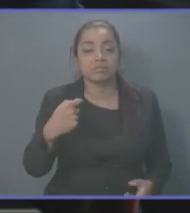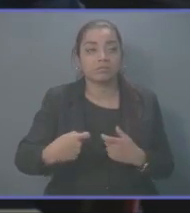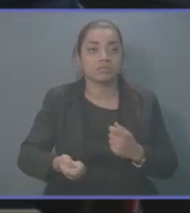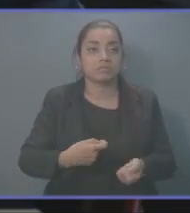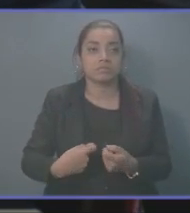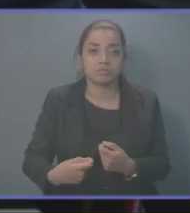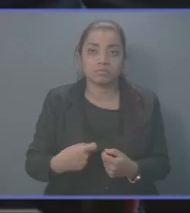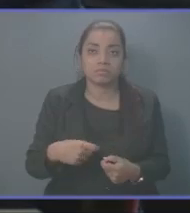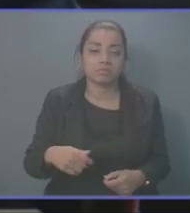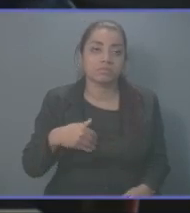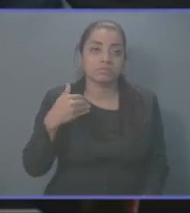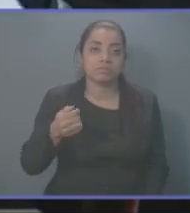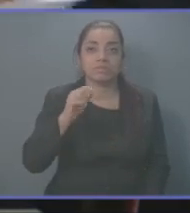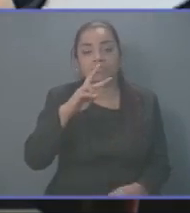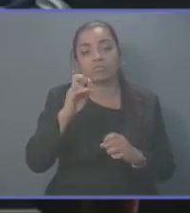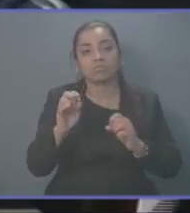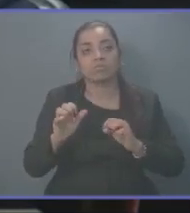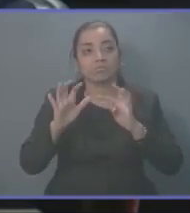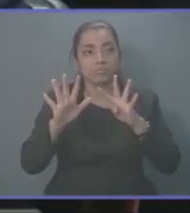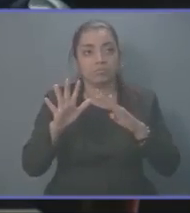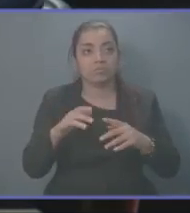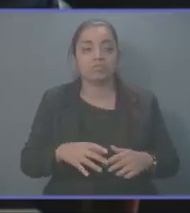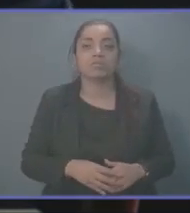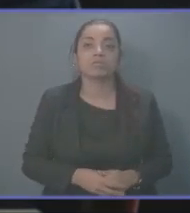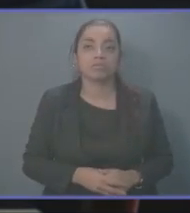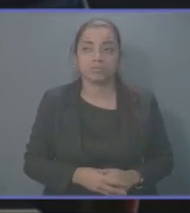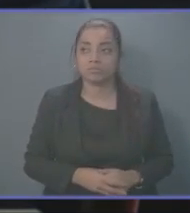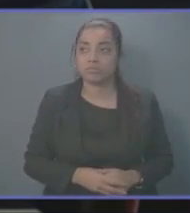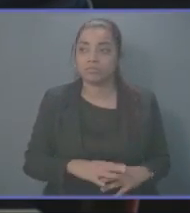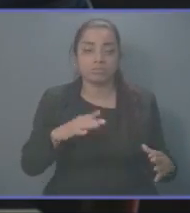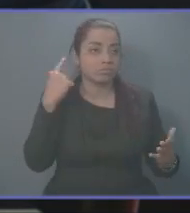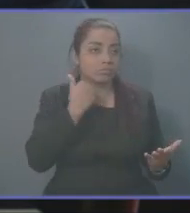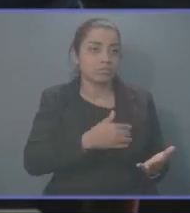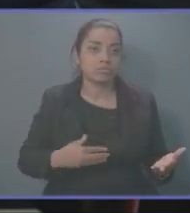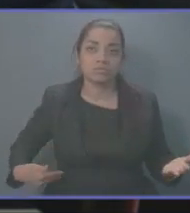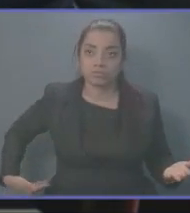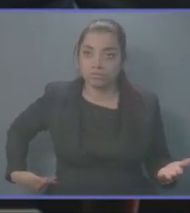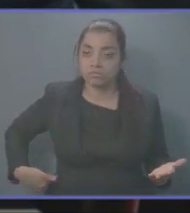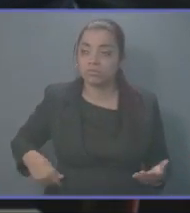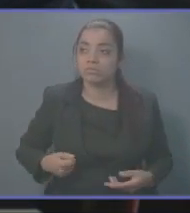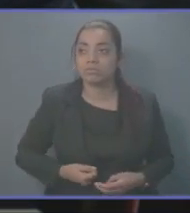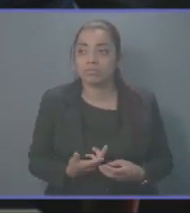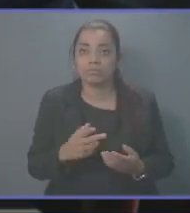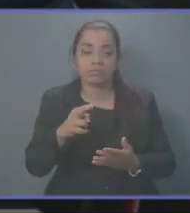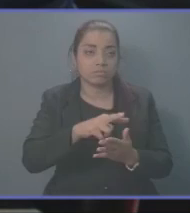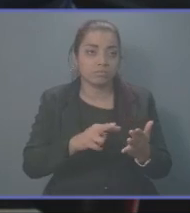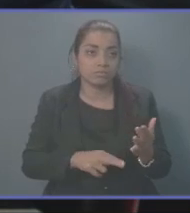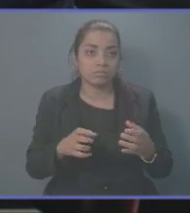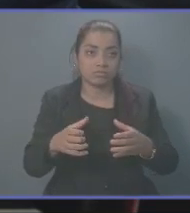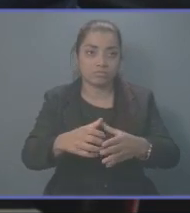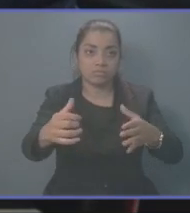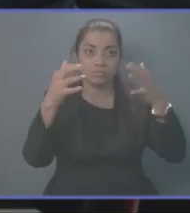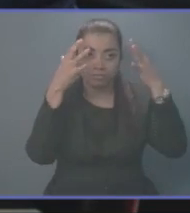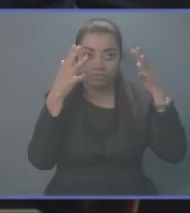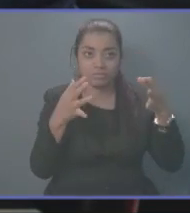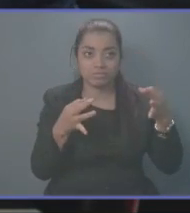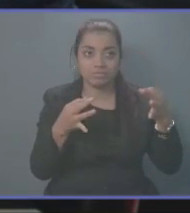diciembre de 2019. Señor presidente, se le ha dado lectura al dictamen